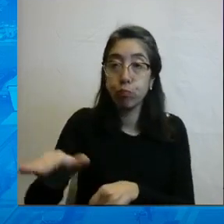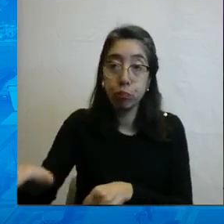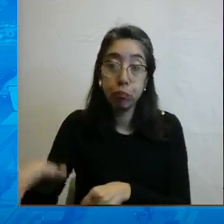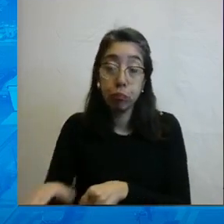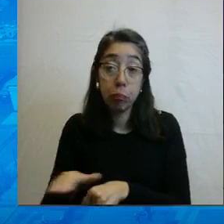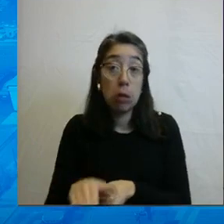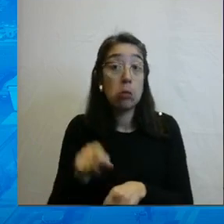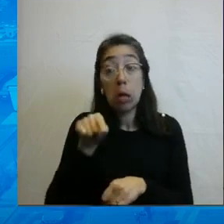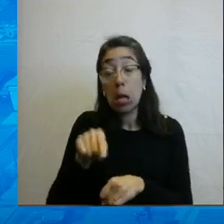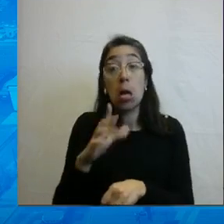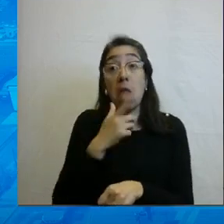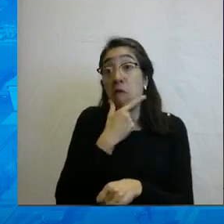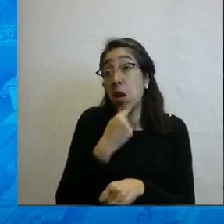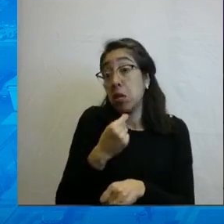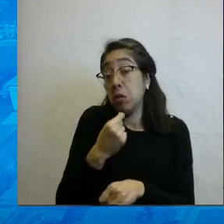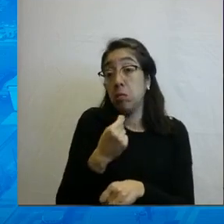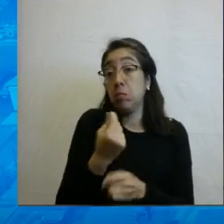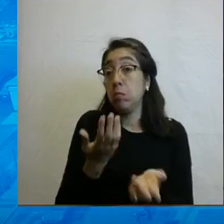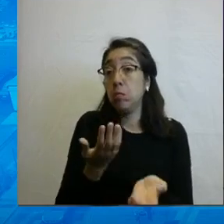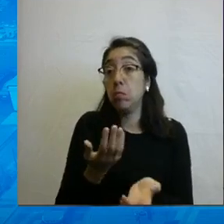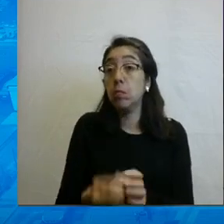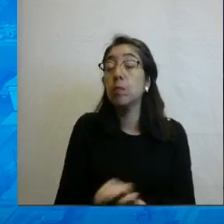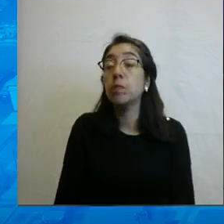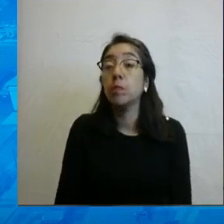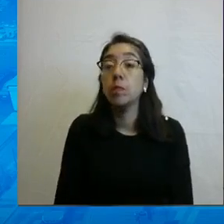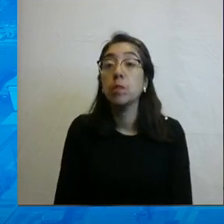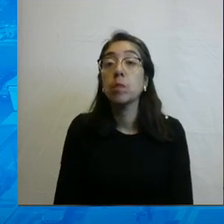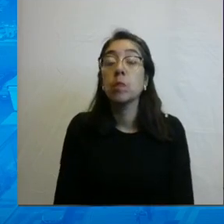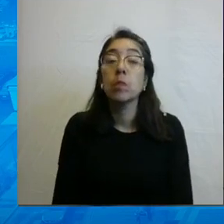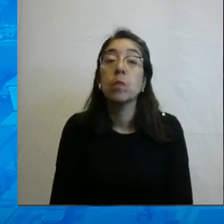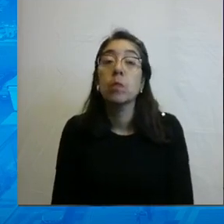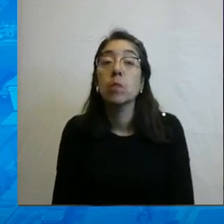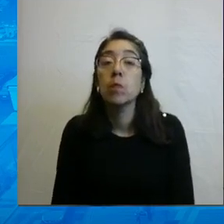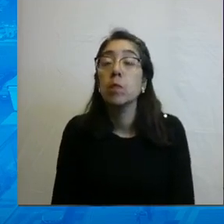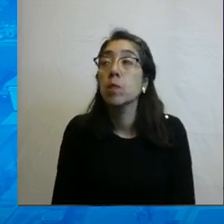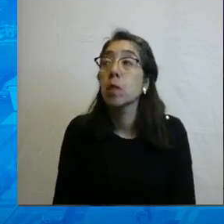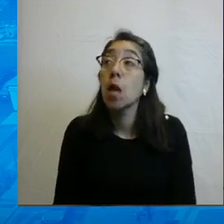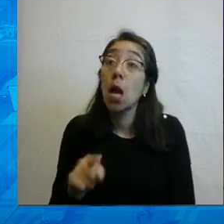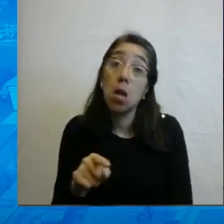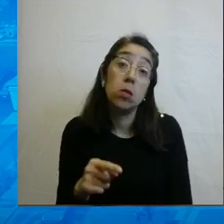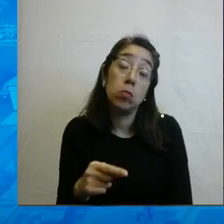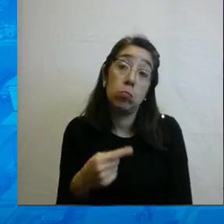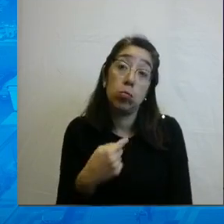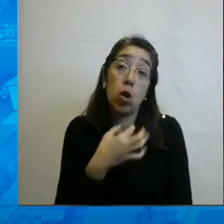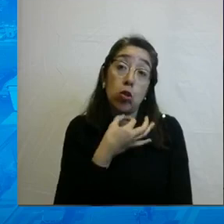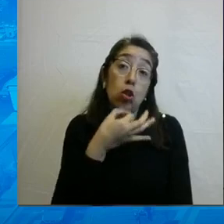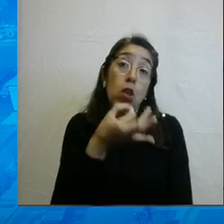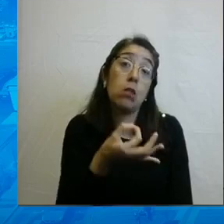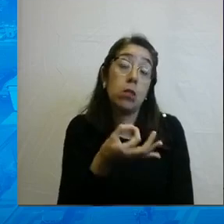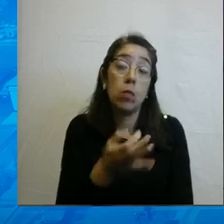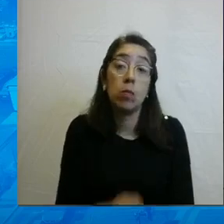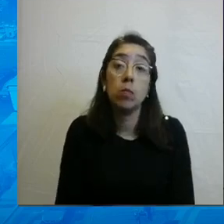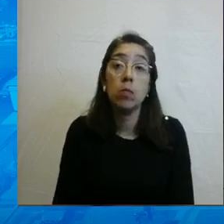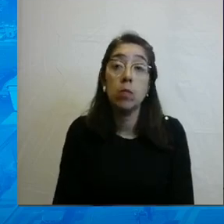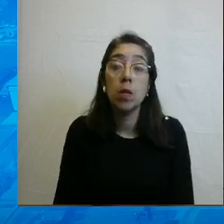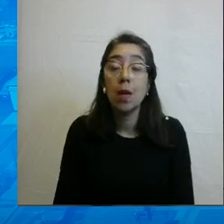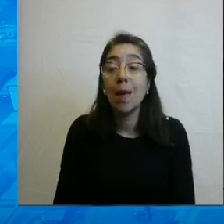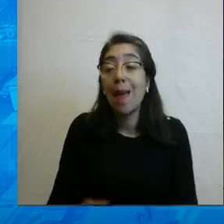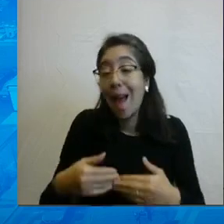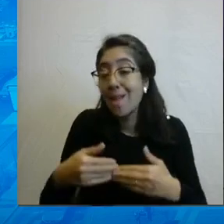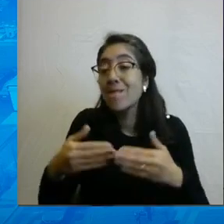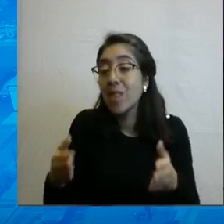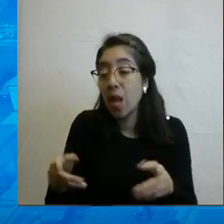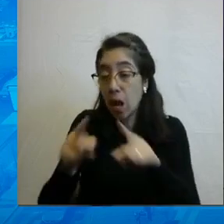los vehículos que entran y salen. Entiendo. ¿Me entiendes? Entonces, sí. Eso sería lo bueno, que abrieran ese estacionamiento y dejaran